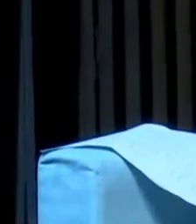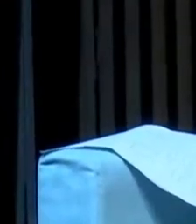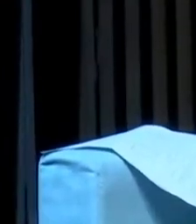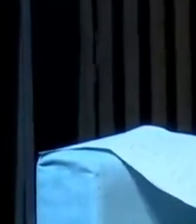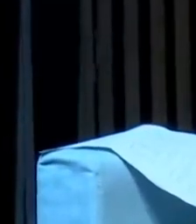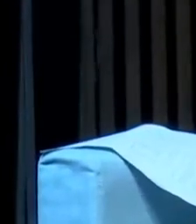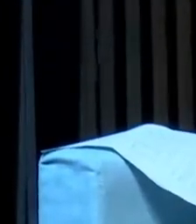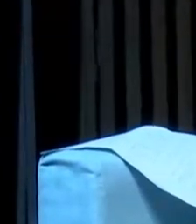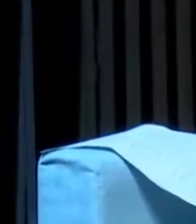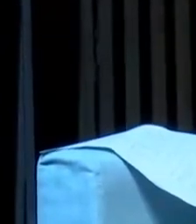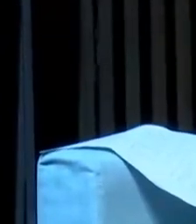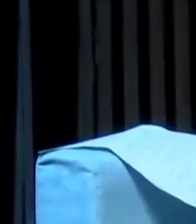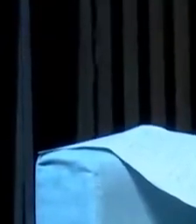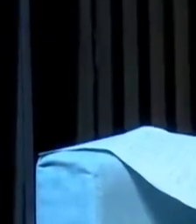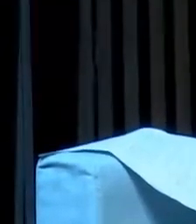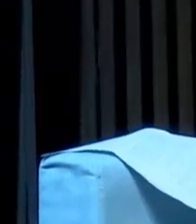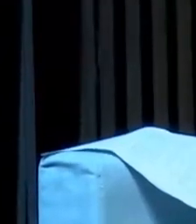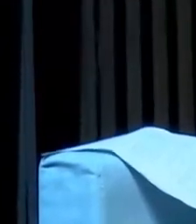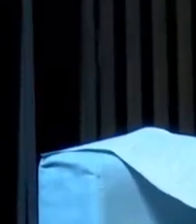único planeta